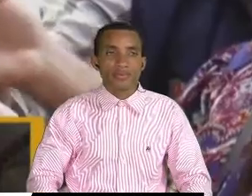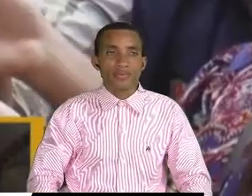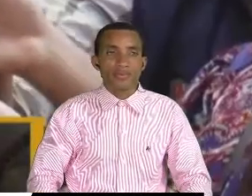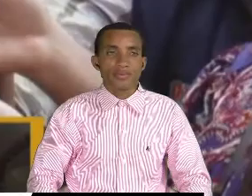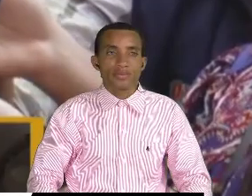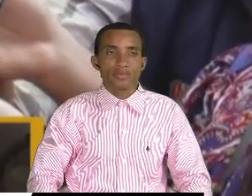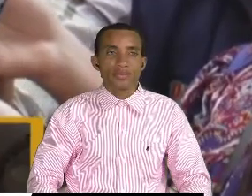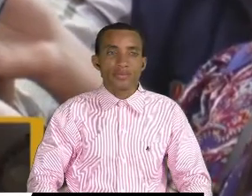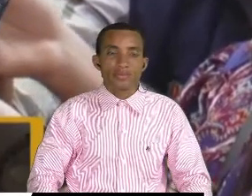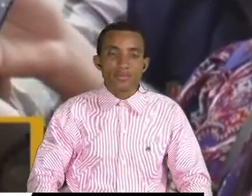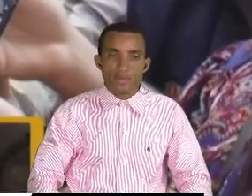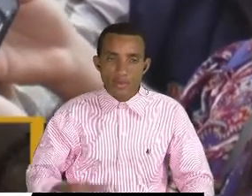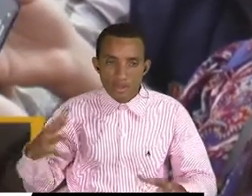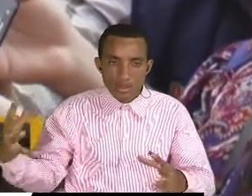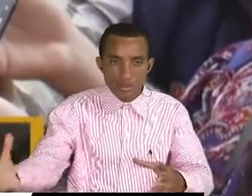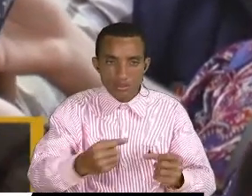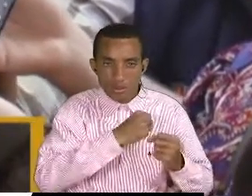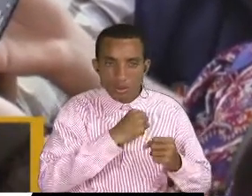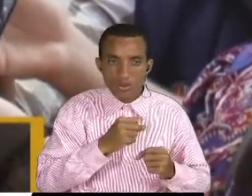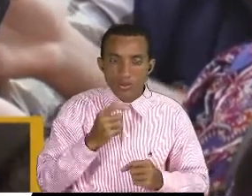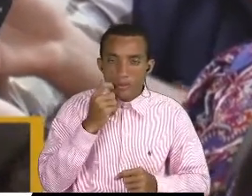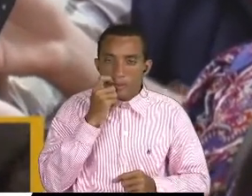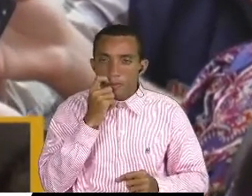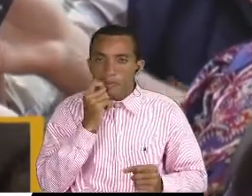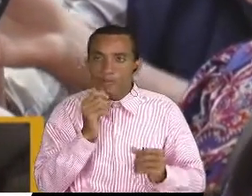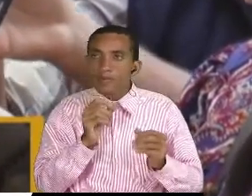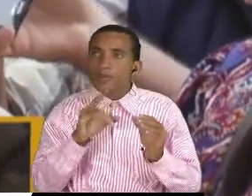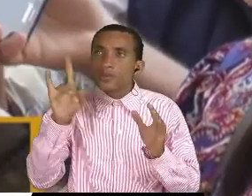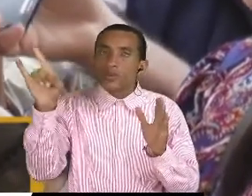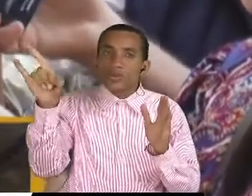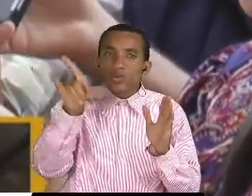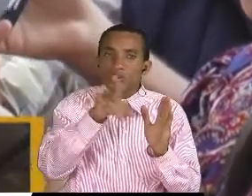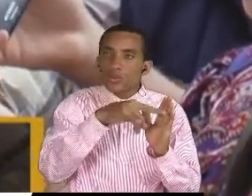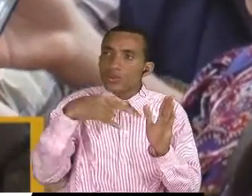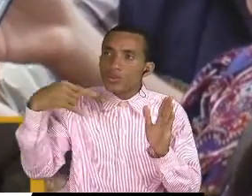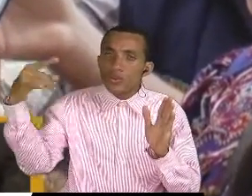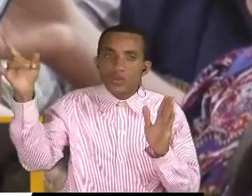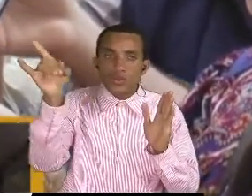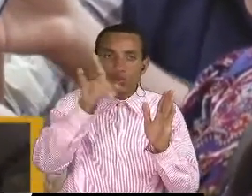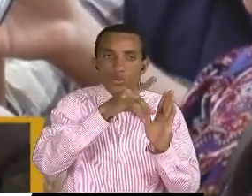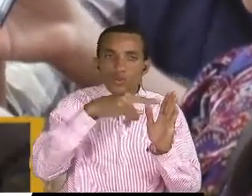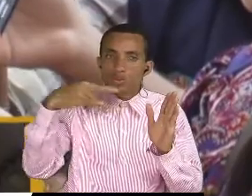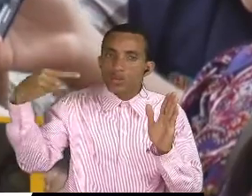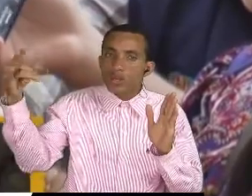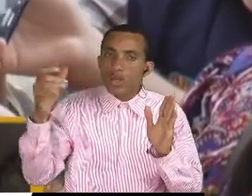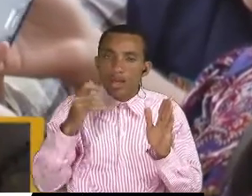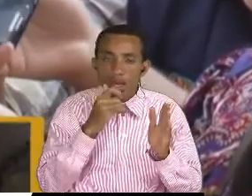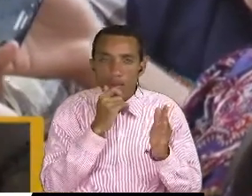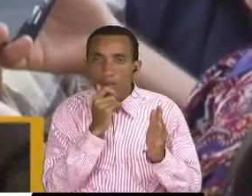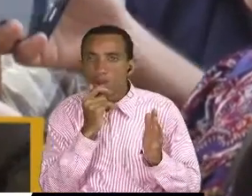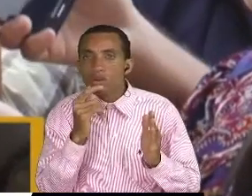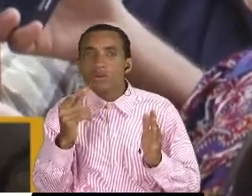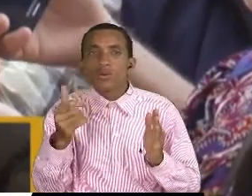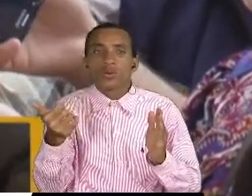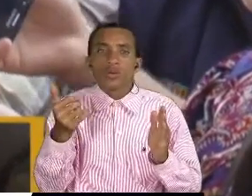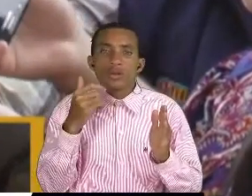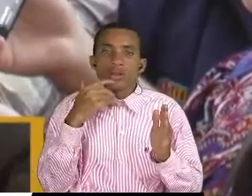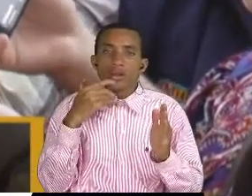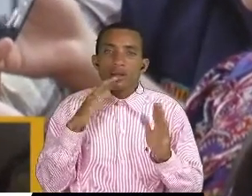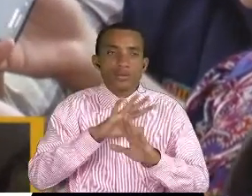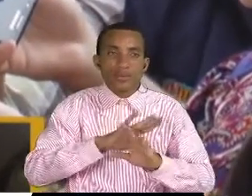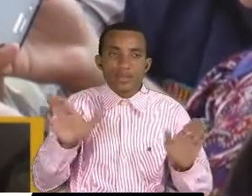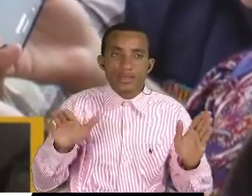Se le fue incautado un inhibidor de señal y este inhibidor de señal es utilizado para inhibir la señal o para cancelar la